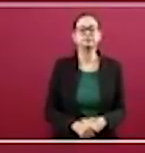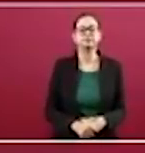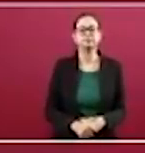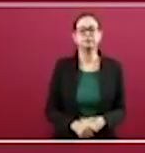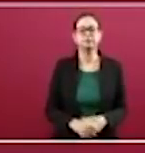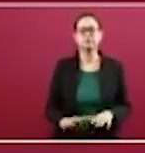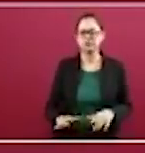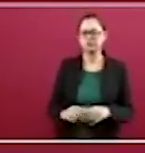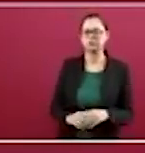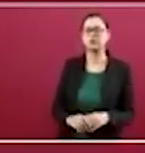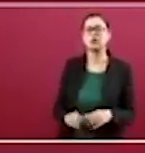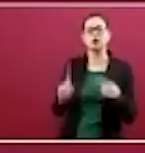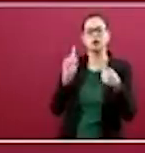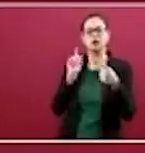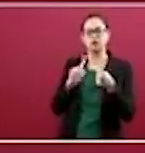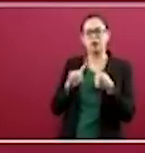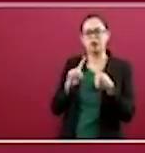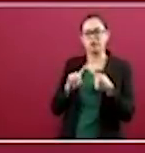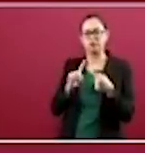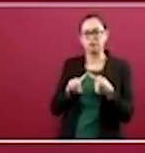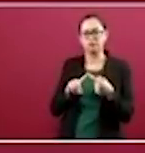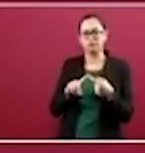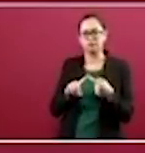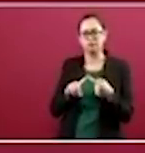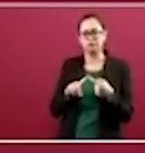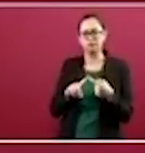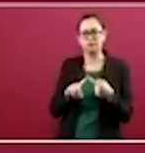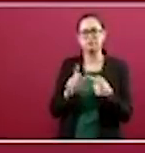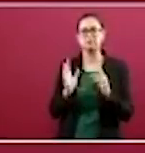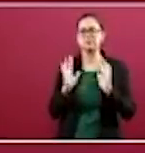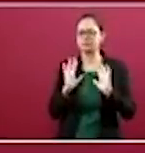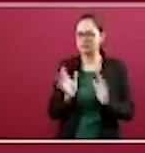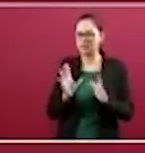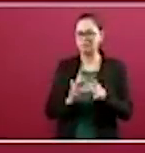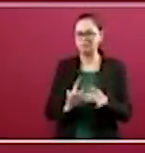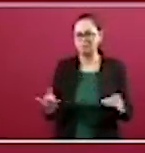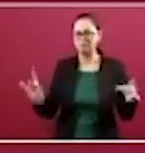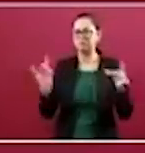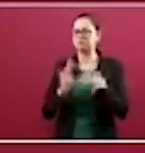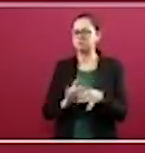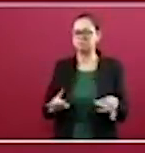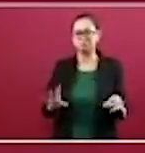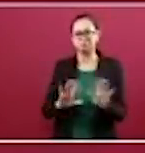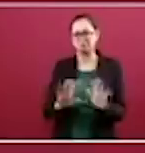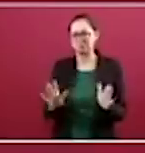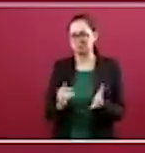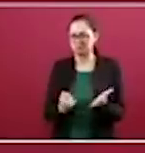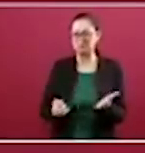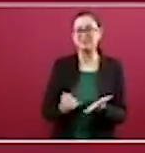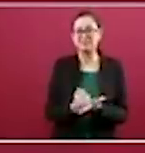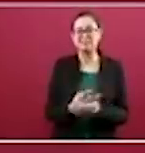sobre lo primero, ya hemos explicado, tenemos una postura, hace falta la